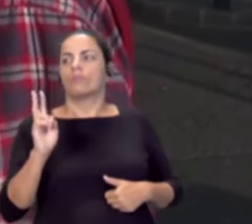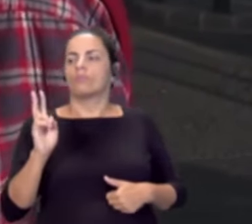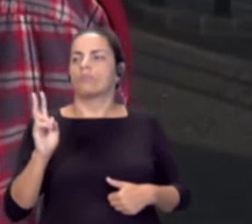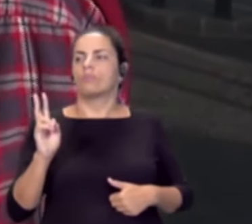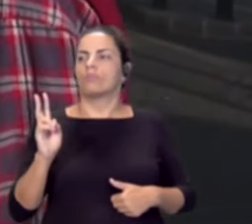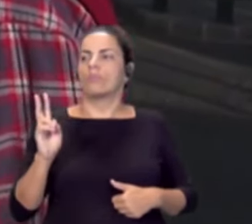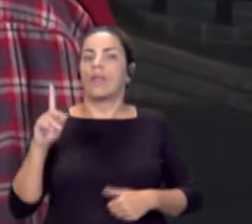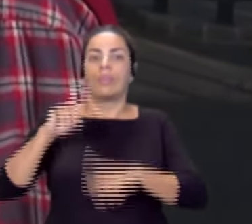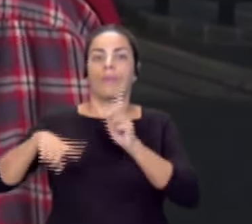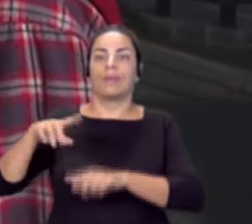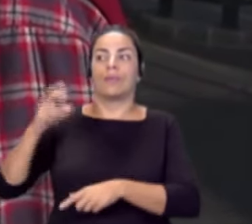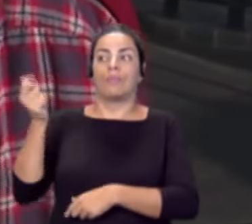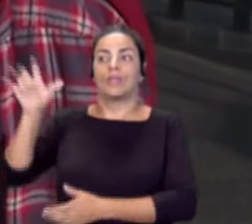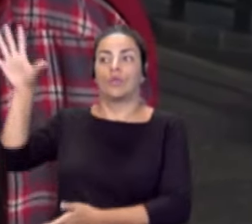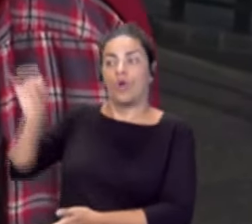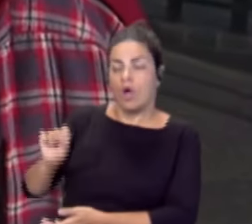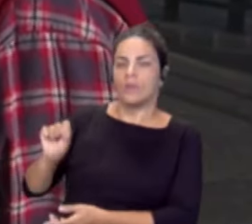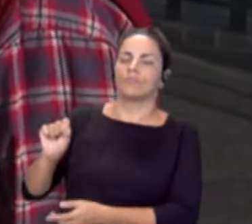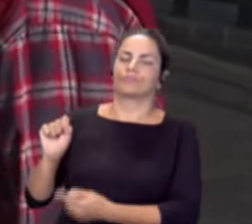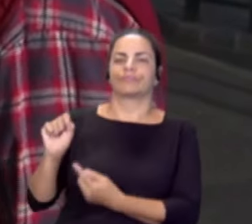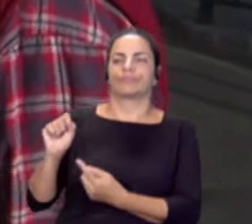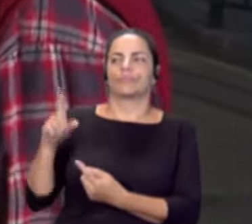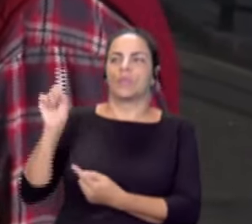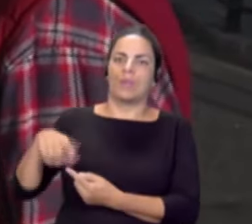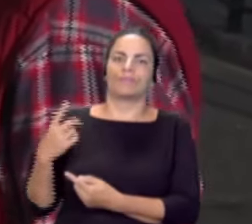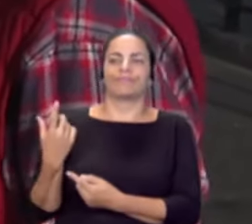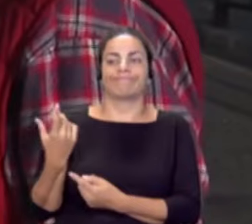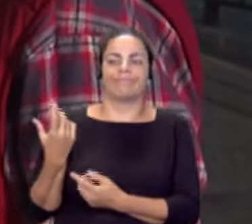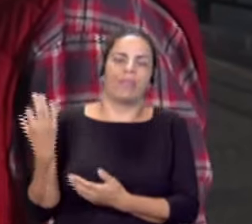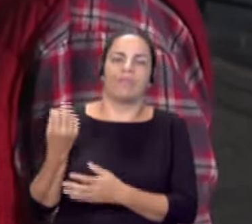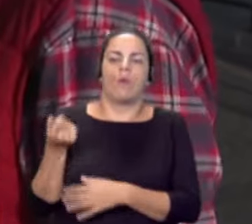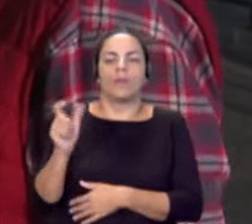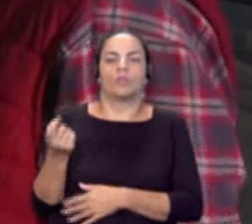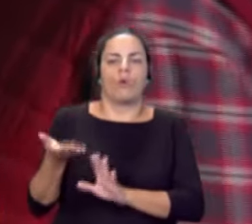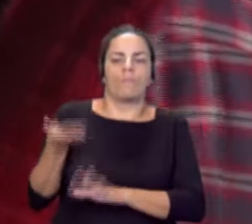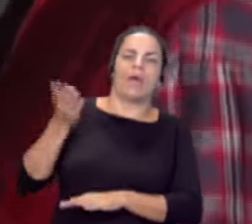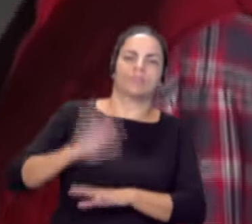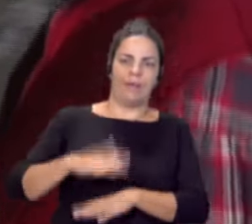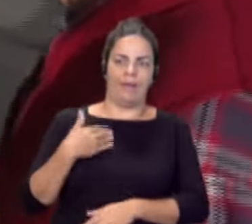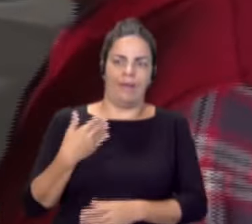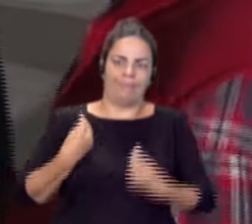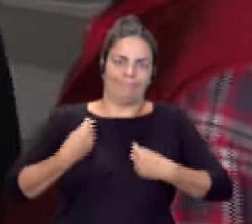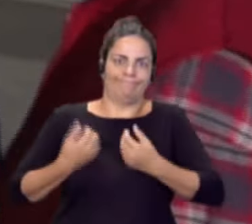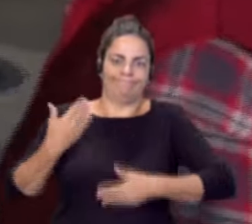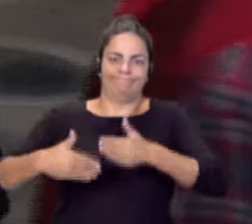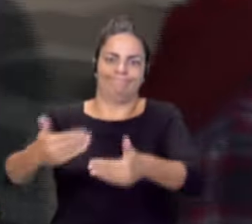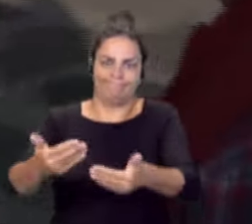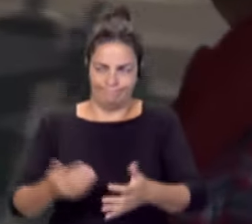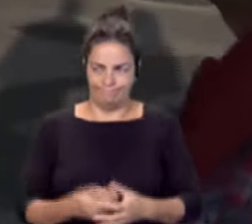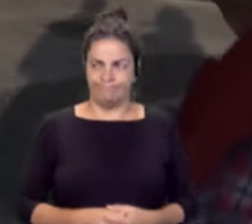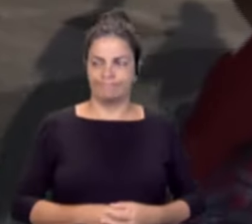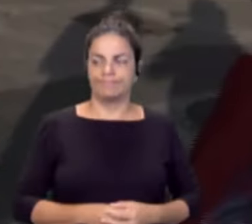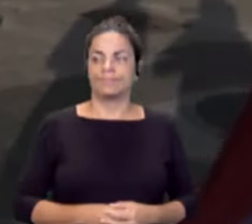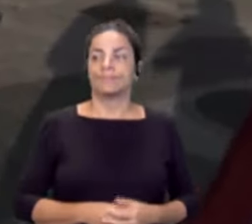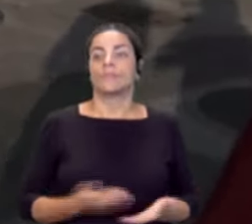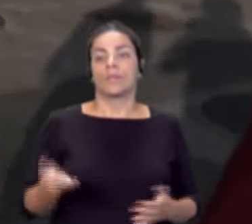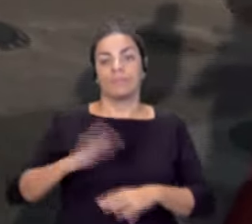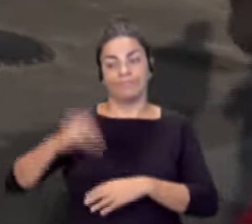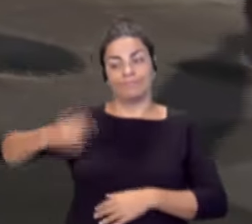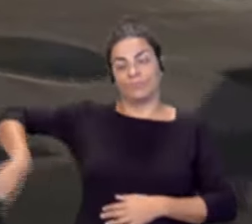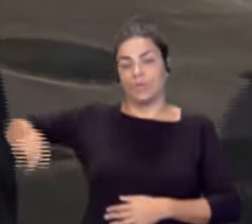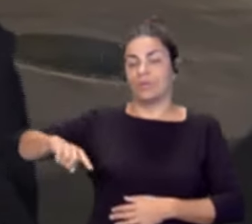compramos, pues tenemos que tener unos márgenes comerciales, claro, para poder subsistir. Claro. Bueno, márgenes comerciales para quienes tienen una gasolinera y nosotros los